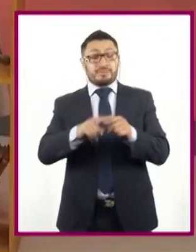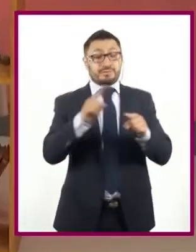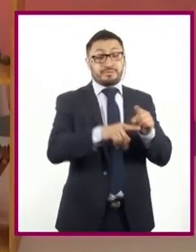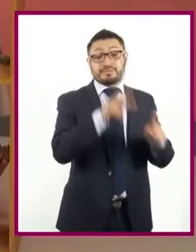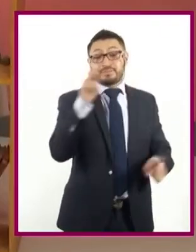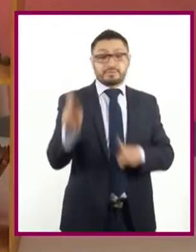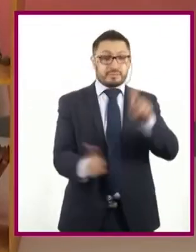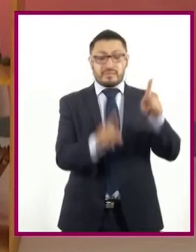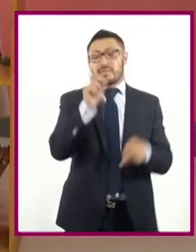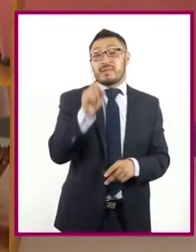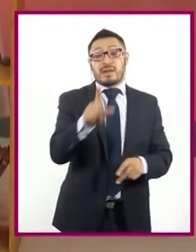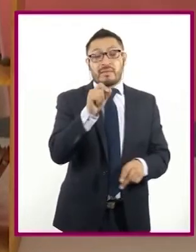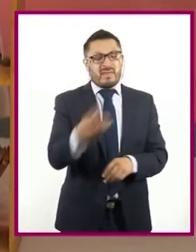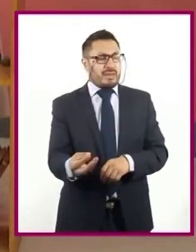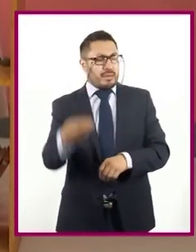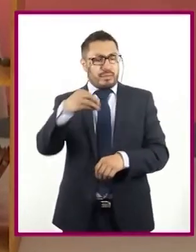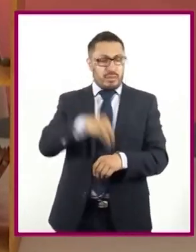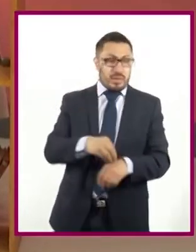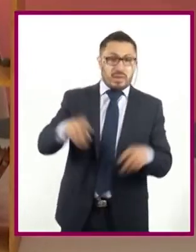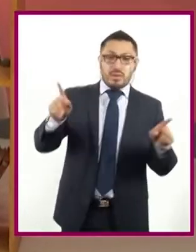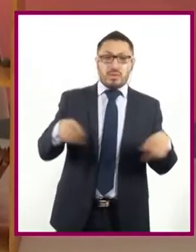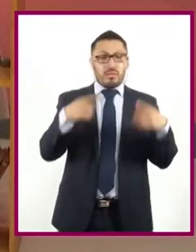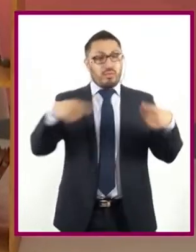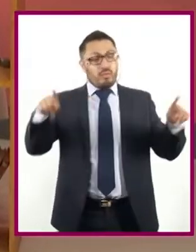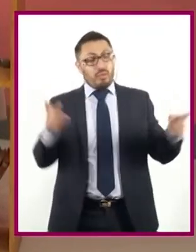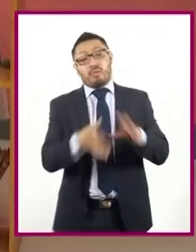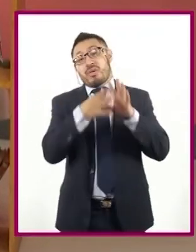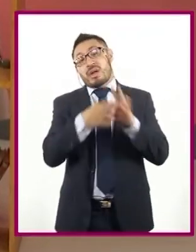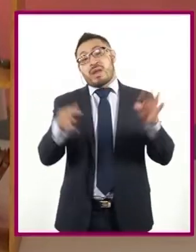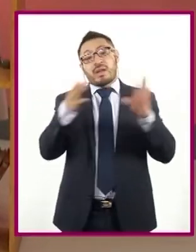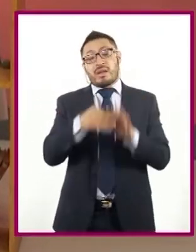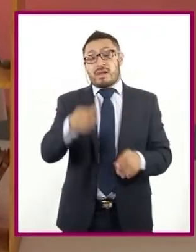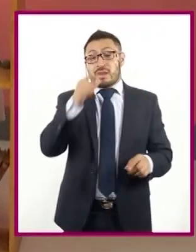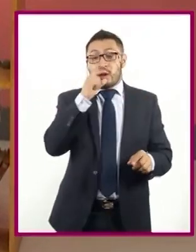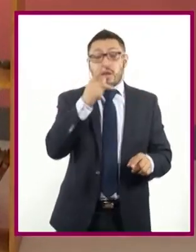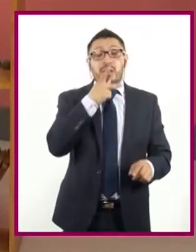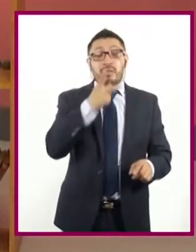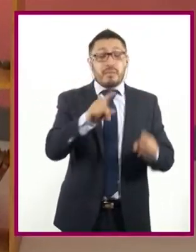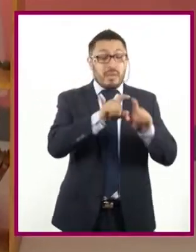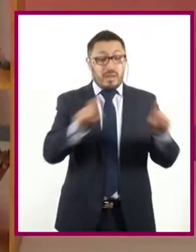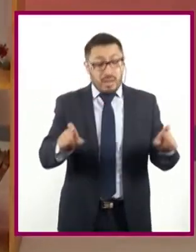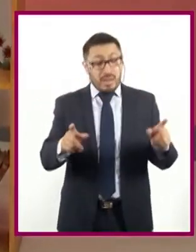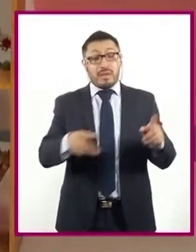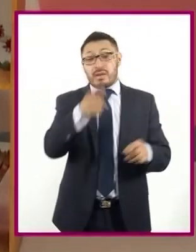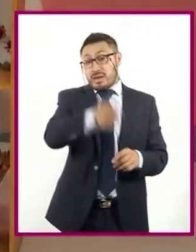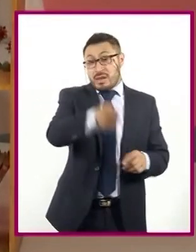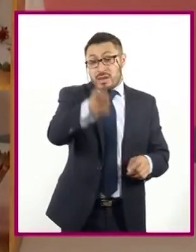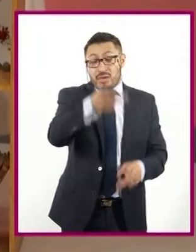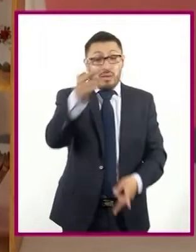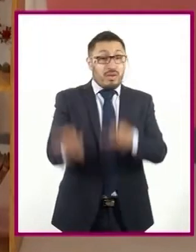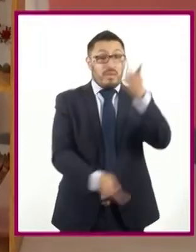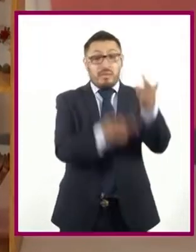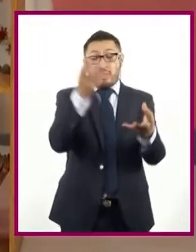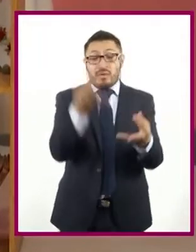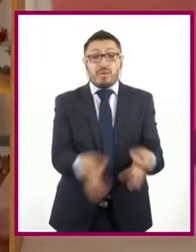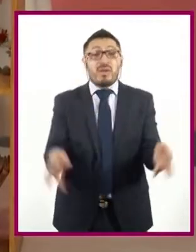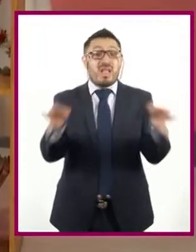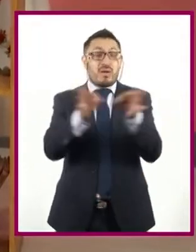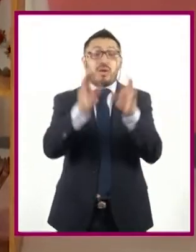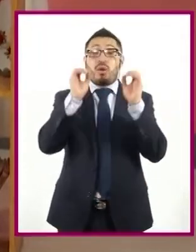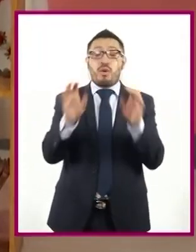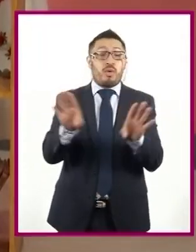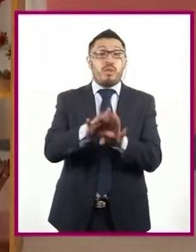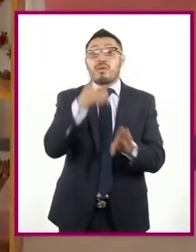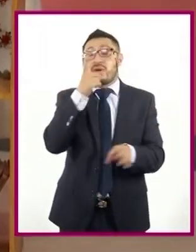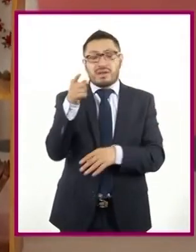y además poniendo música y explicando frases como saludos, preguntas importantes o cómo decirle a alguien